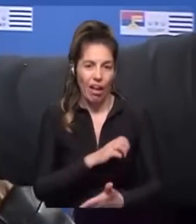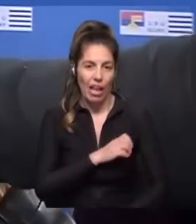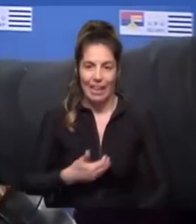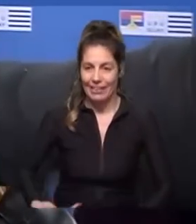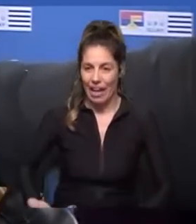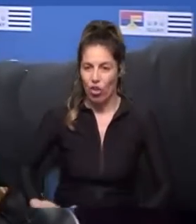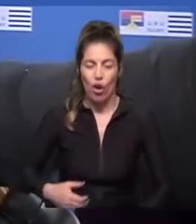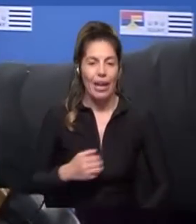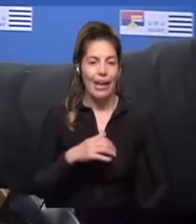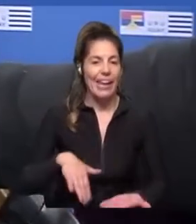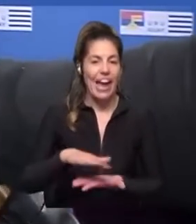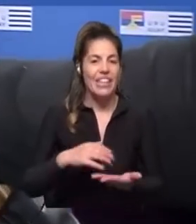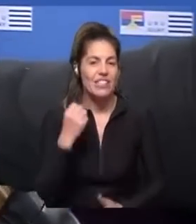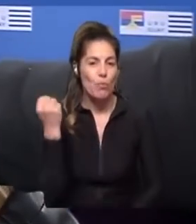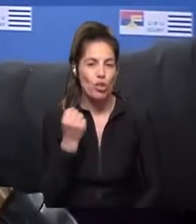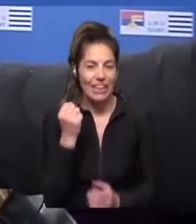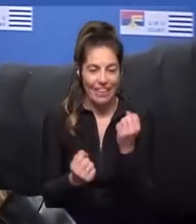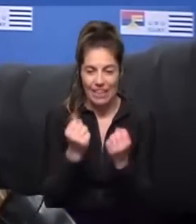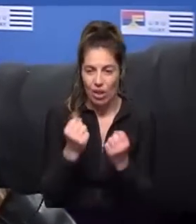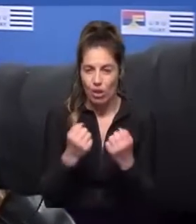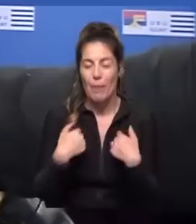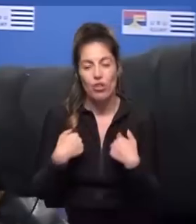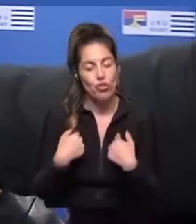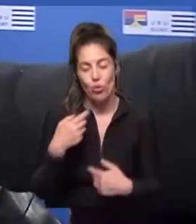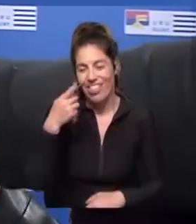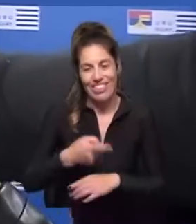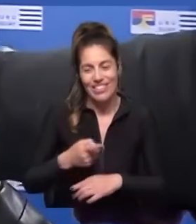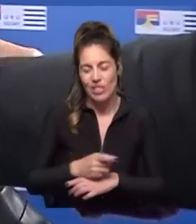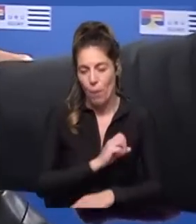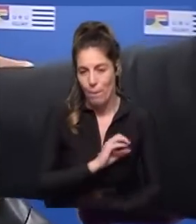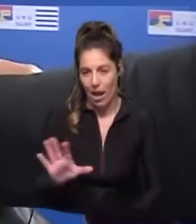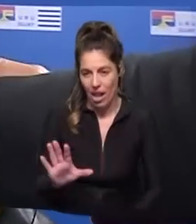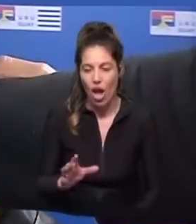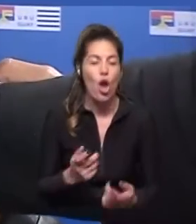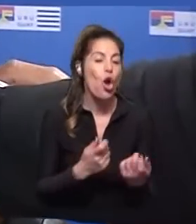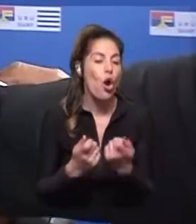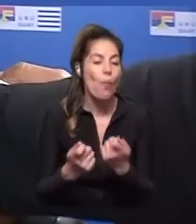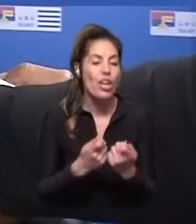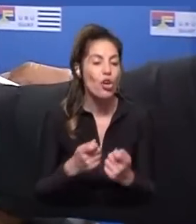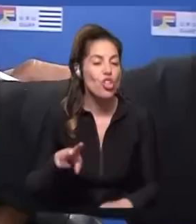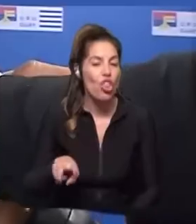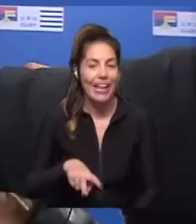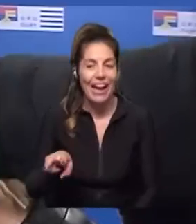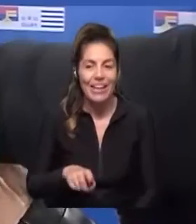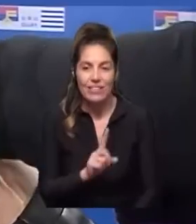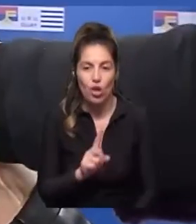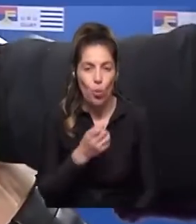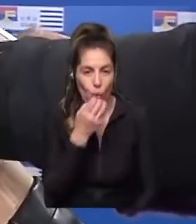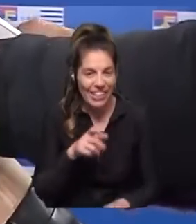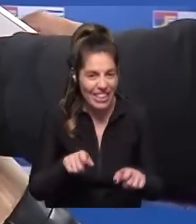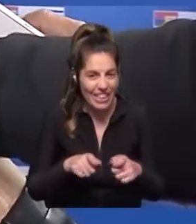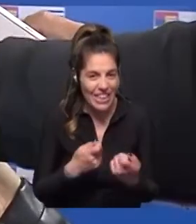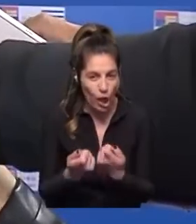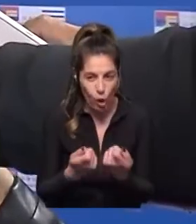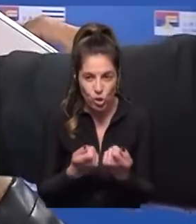de la economía Así que para nosotros la verdad que es una decisión pésima como negocio a nivel de rentabilidad por ejemplo no es un buen negocio